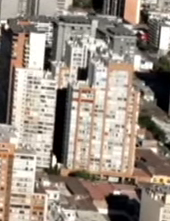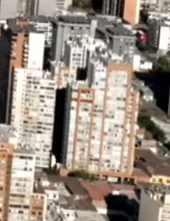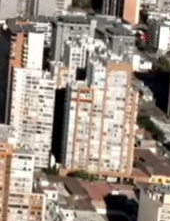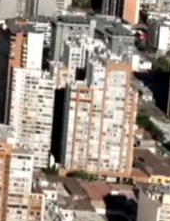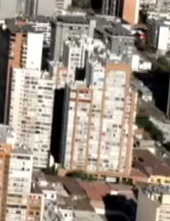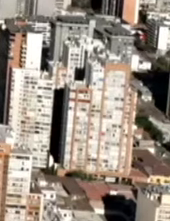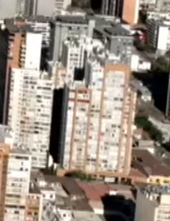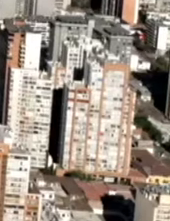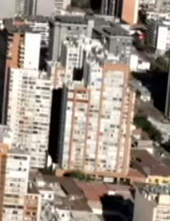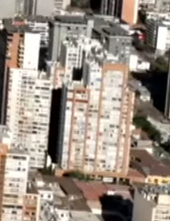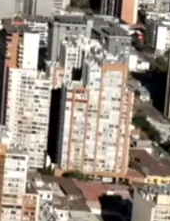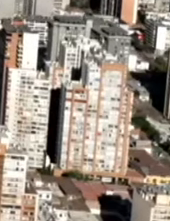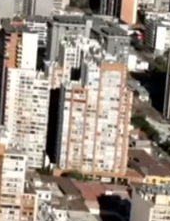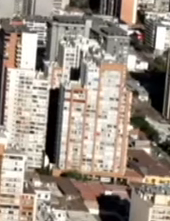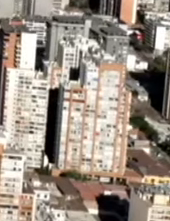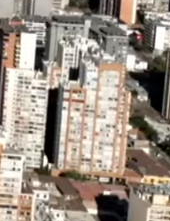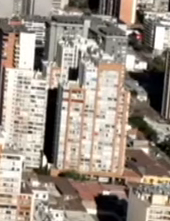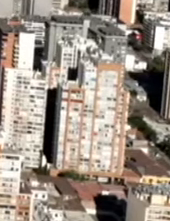H